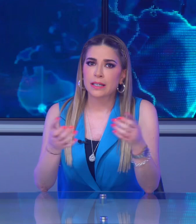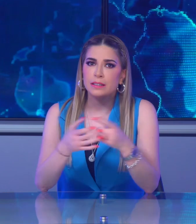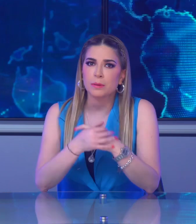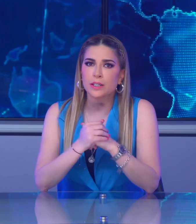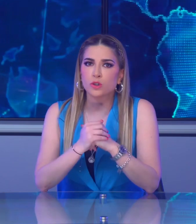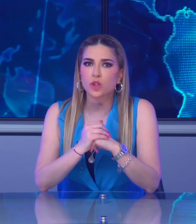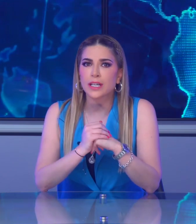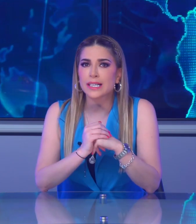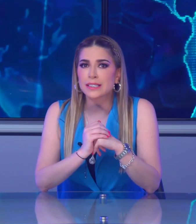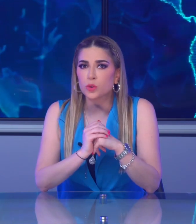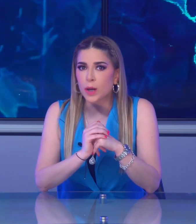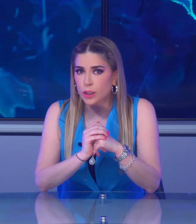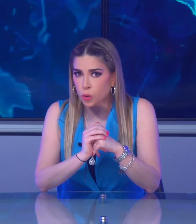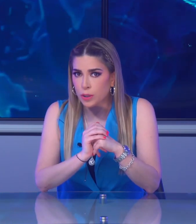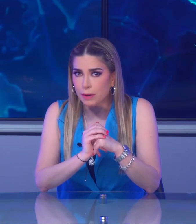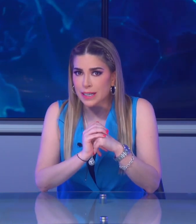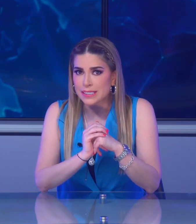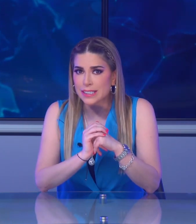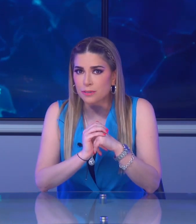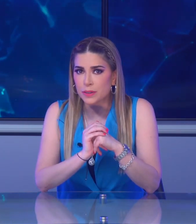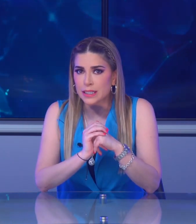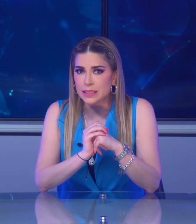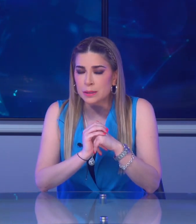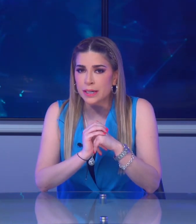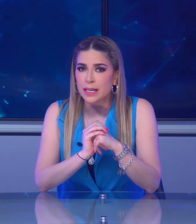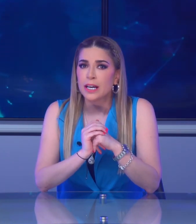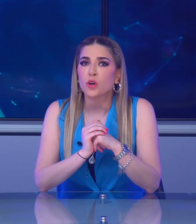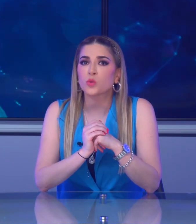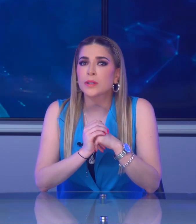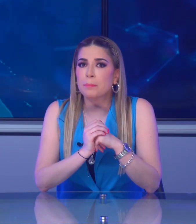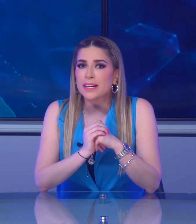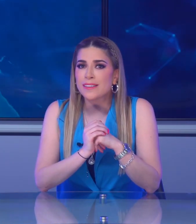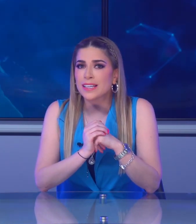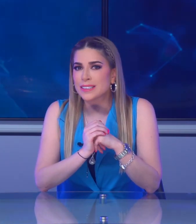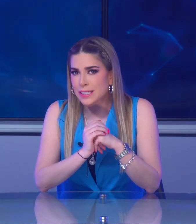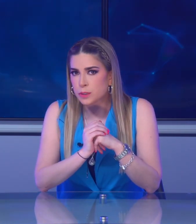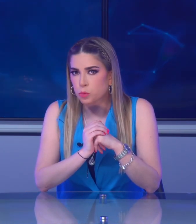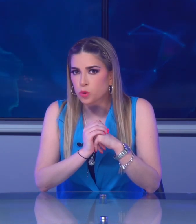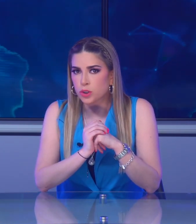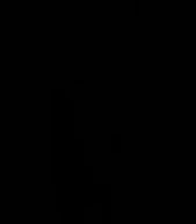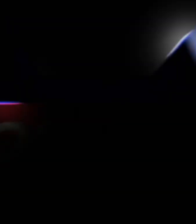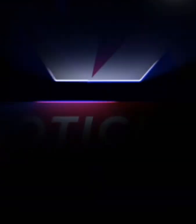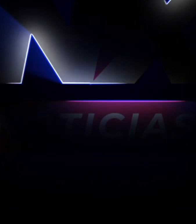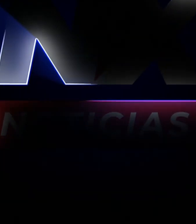$70.25. También el costo del gas natural tuvo una baja significativa con una pérdida de